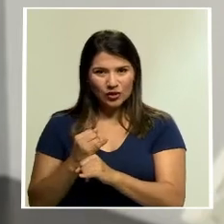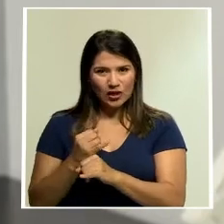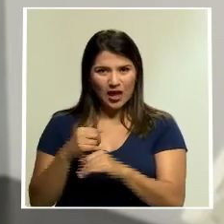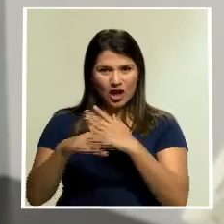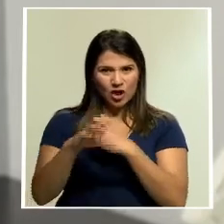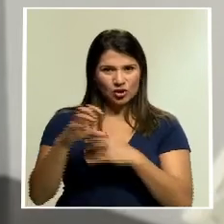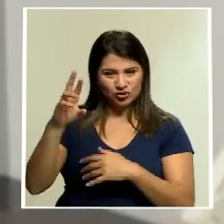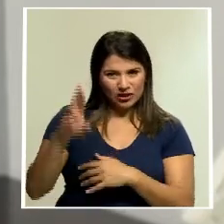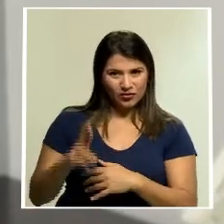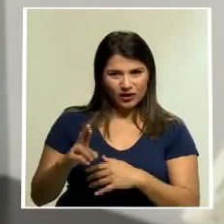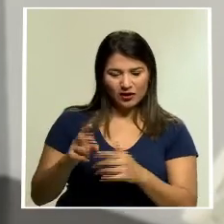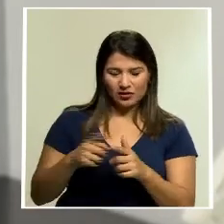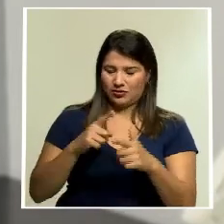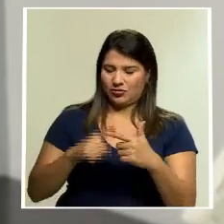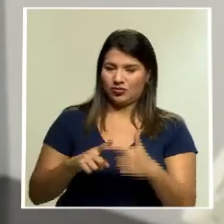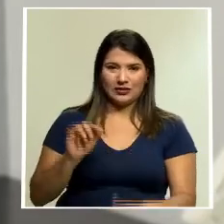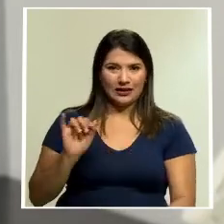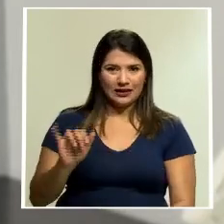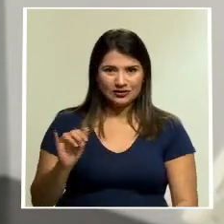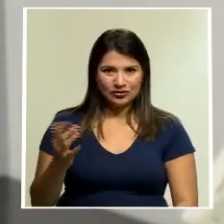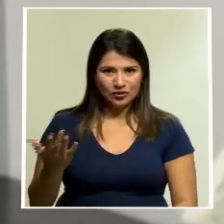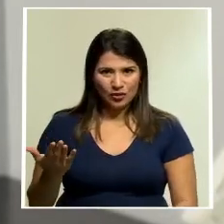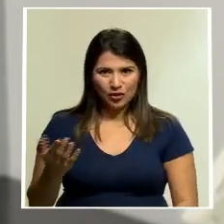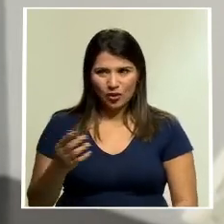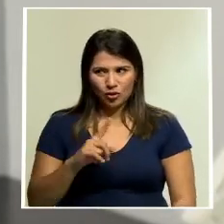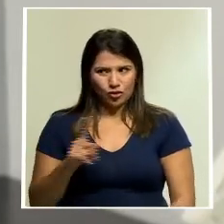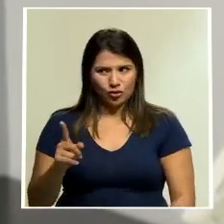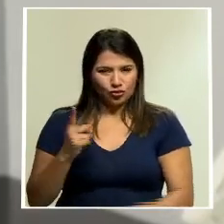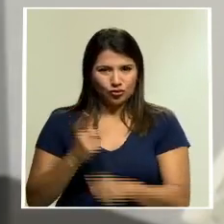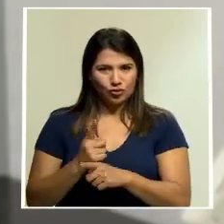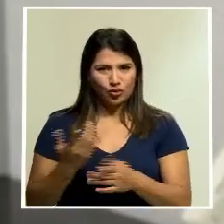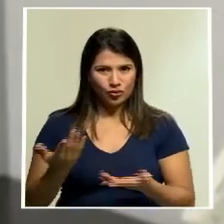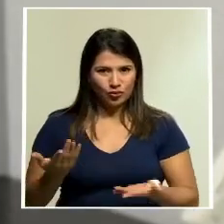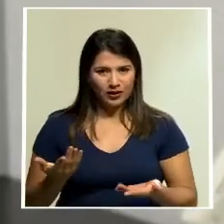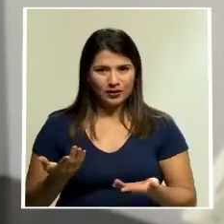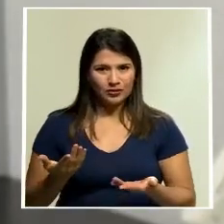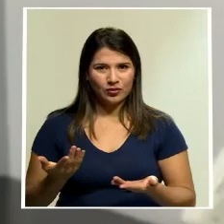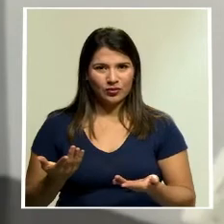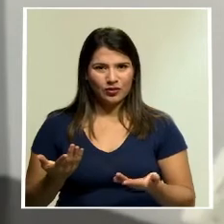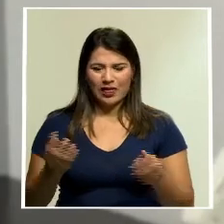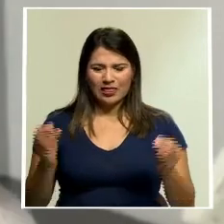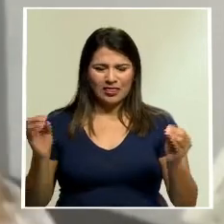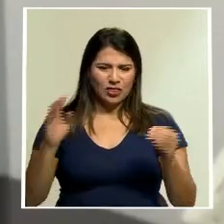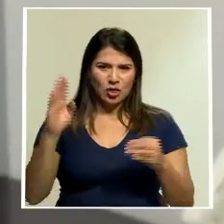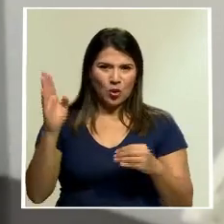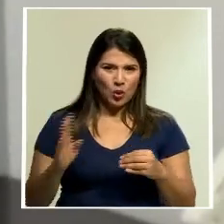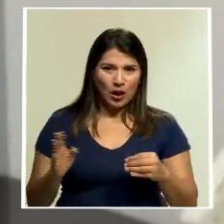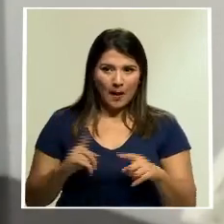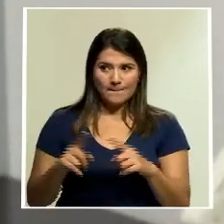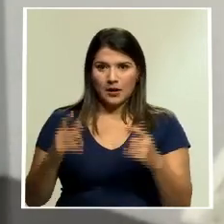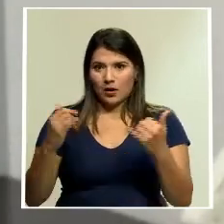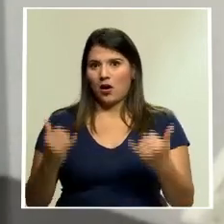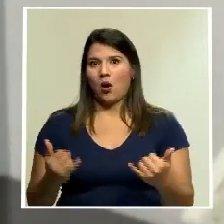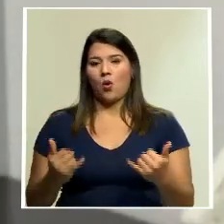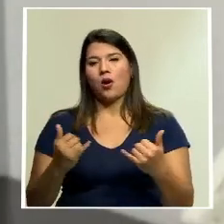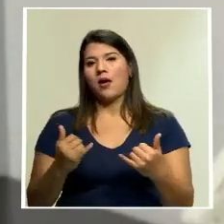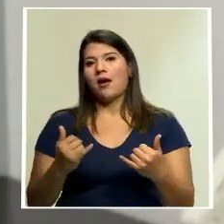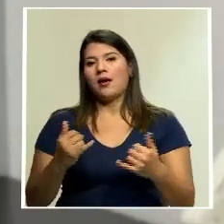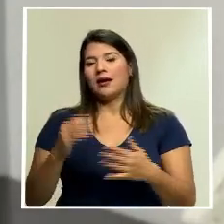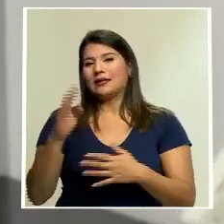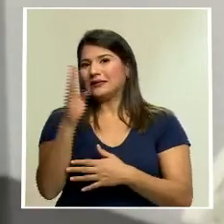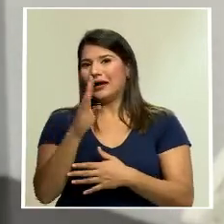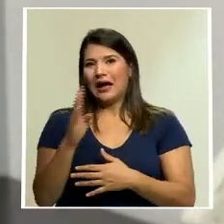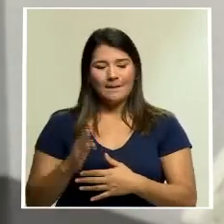país. Eso no es aceptable en ningún tiempo, pero en estos tiempos de